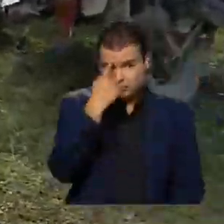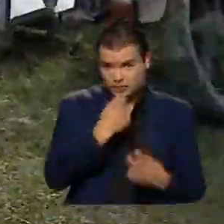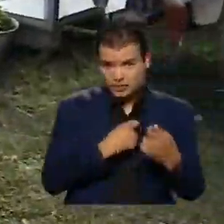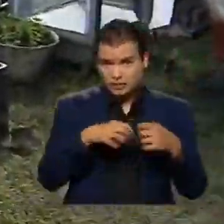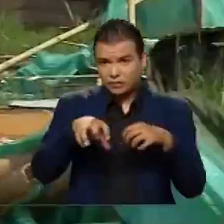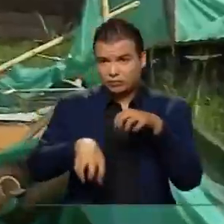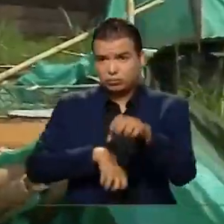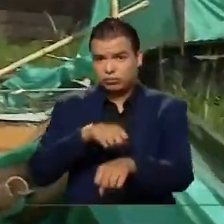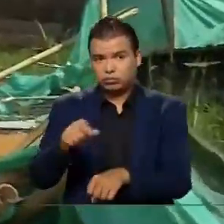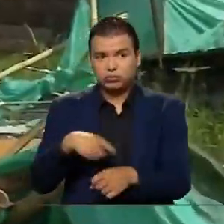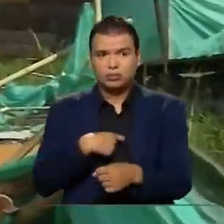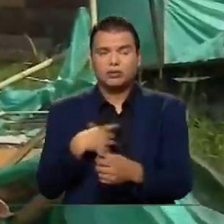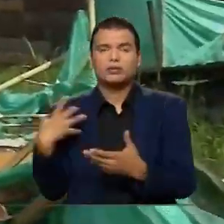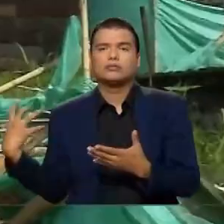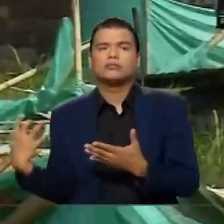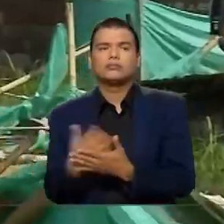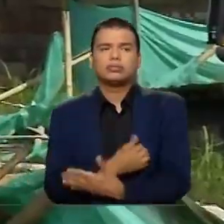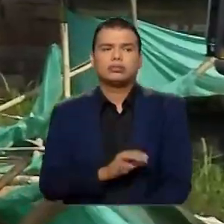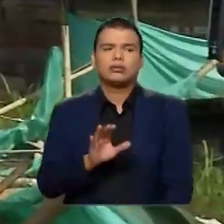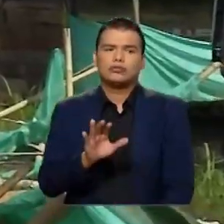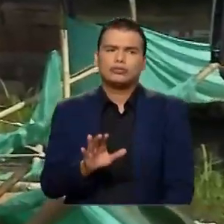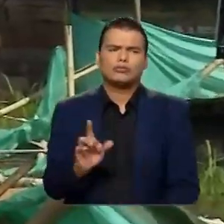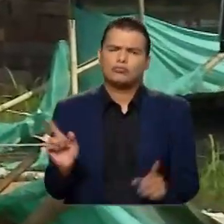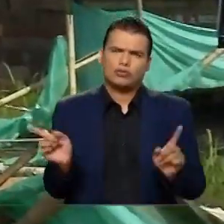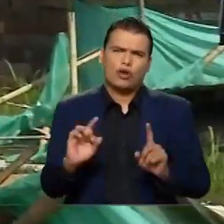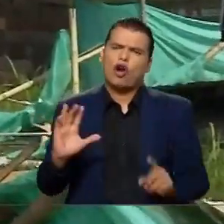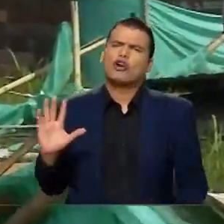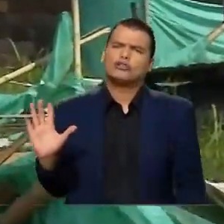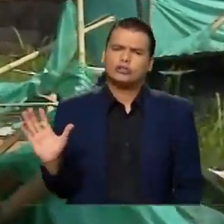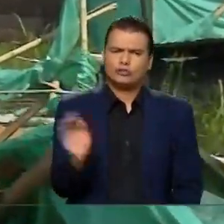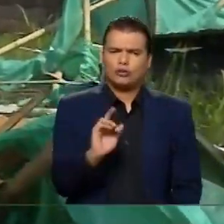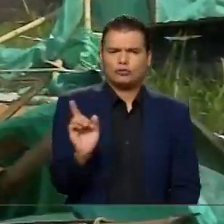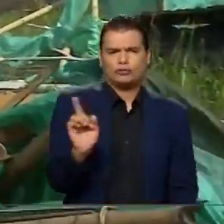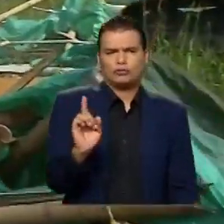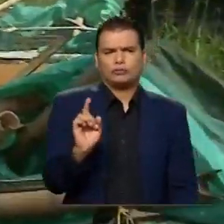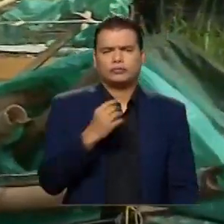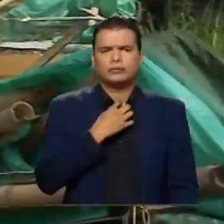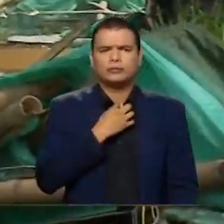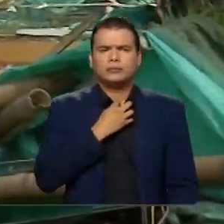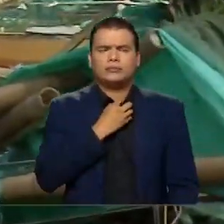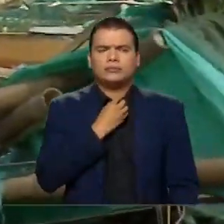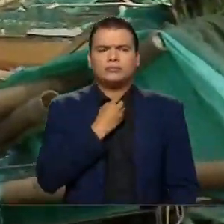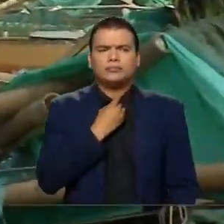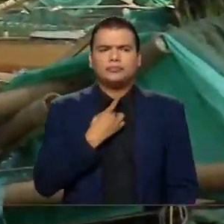necesidad de otros o convertir en un negocio la práctica de invadir predios ajenos.